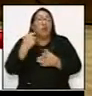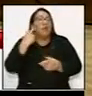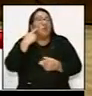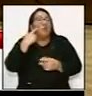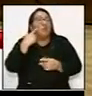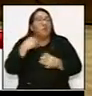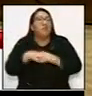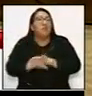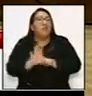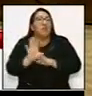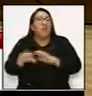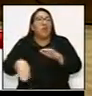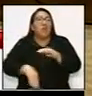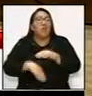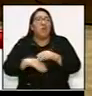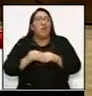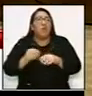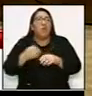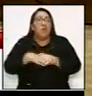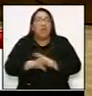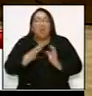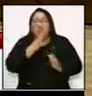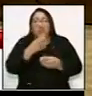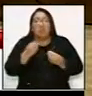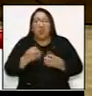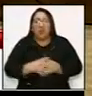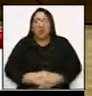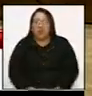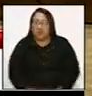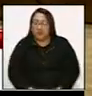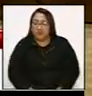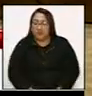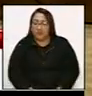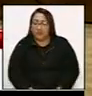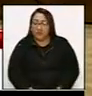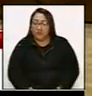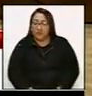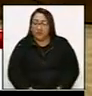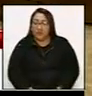se ha guardado, hay que saber por qué. Señor Melgar.